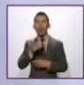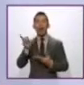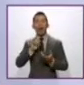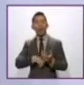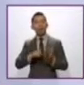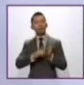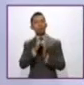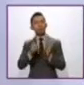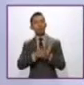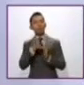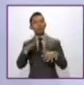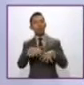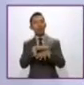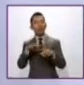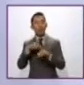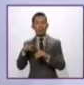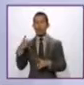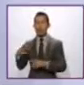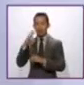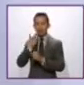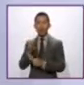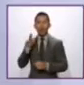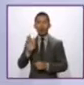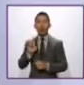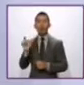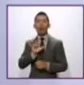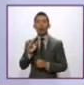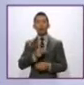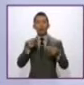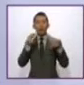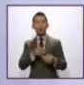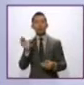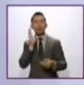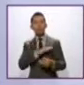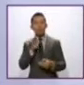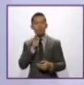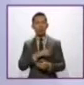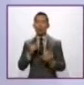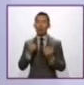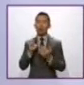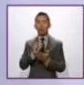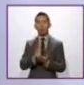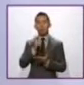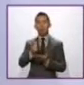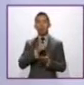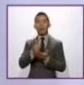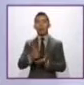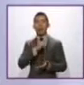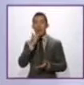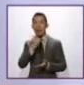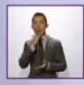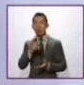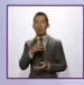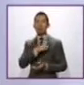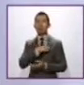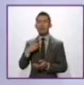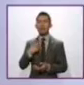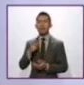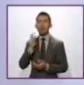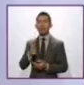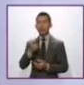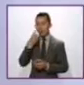pública, los responsables de hacer malas licitaciones y de hacer pagos indebidos, se les finque